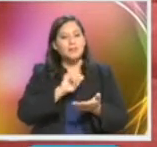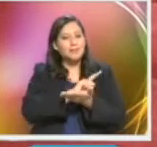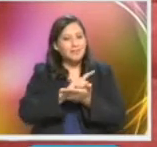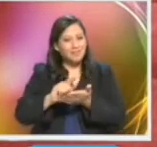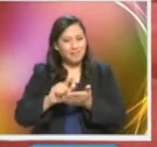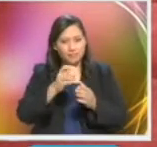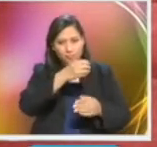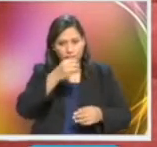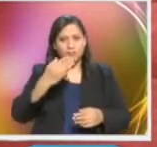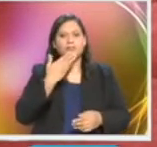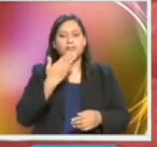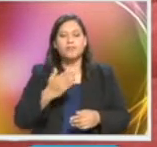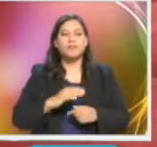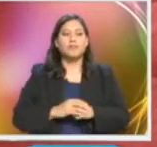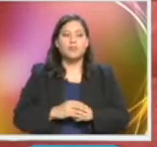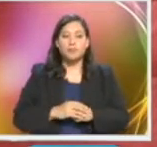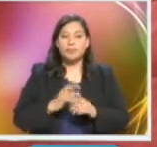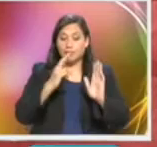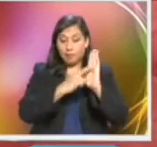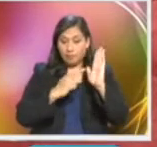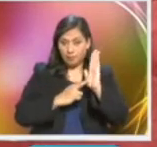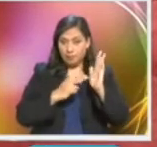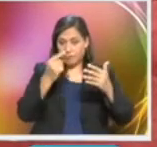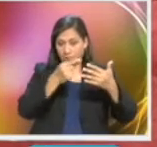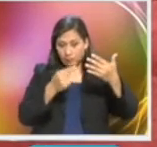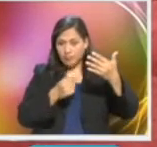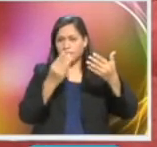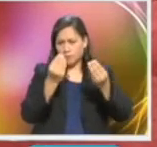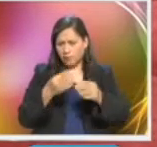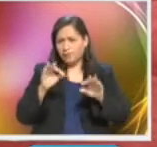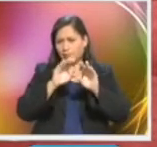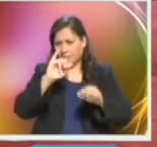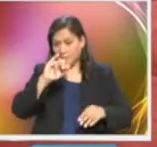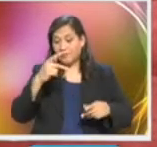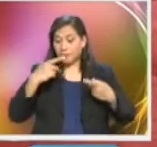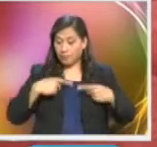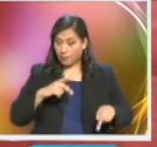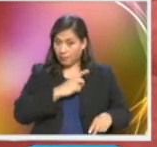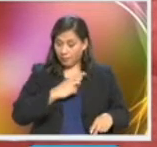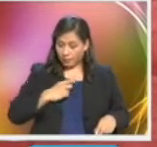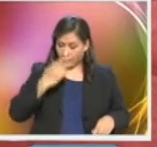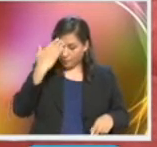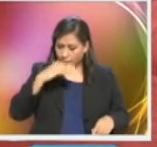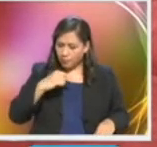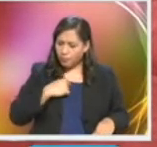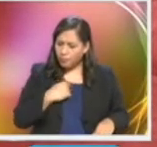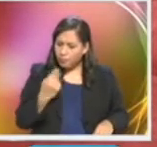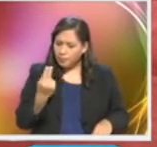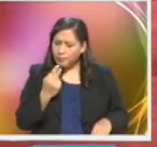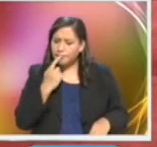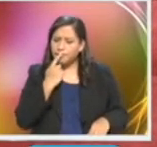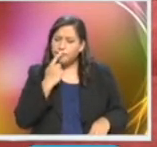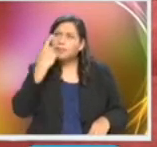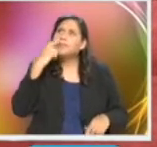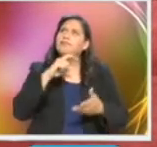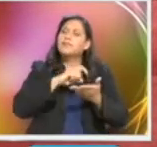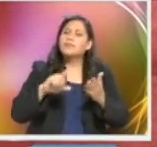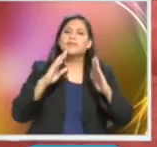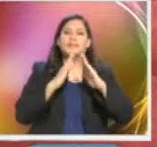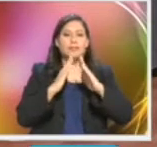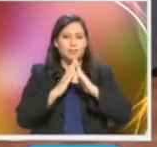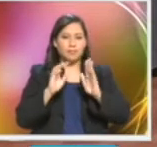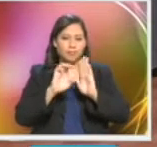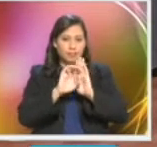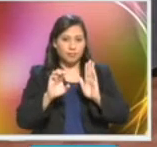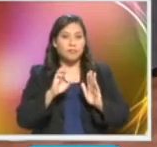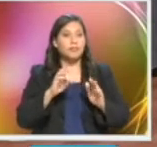Entonces, más allá de los requisitos que sí son muy importantes, también la gente debe de saber qué es lo que necesita para comprar una casa, ¿no? Sí.